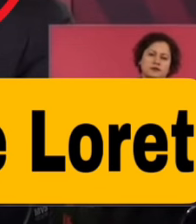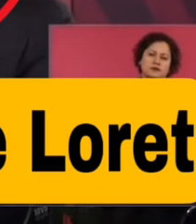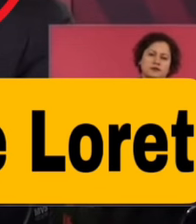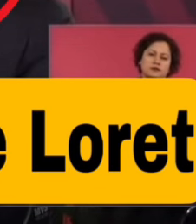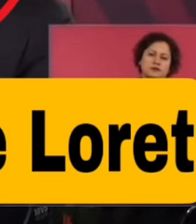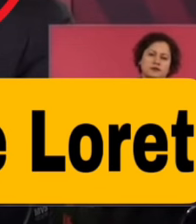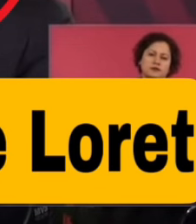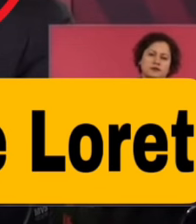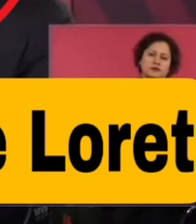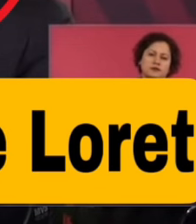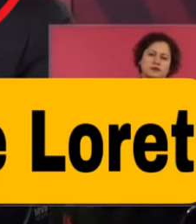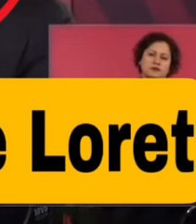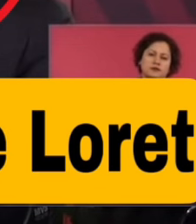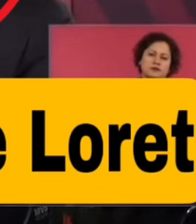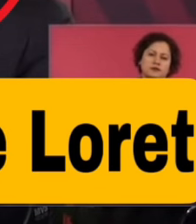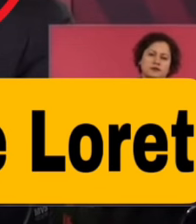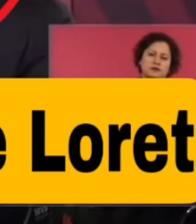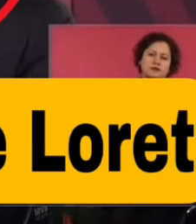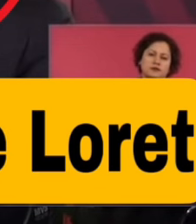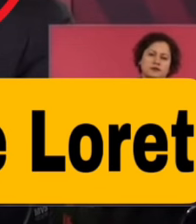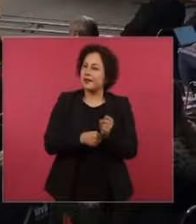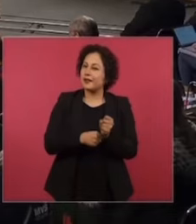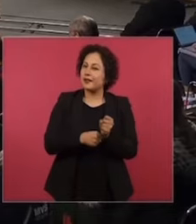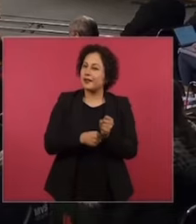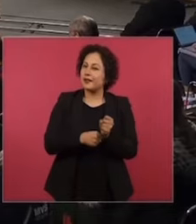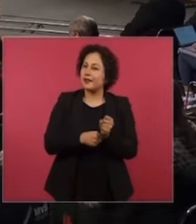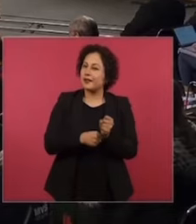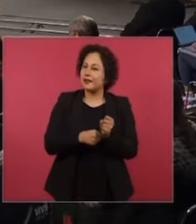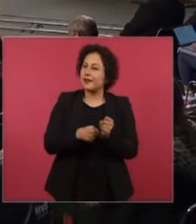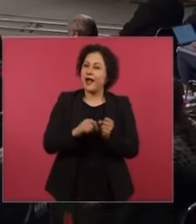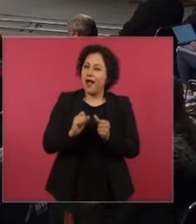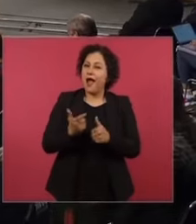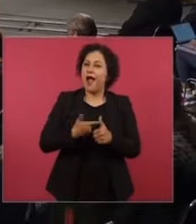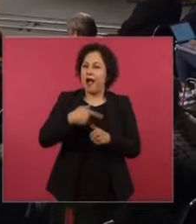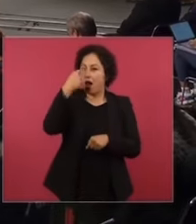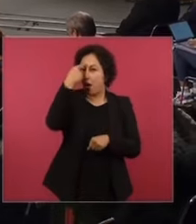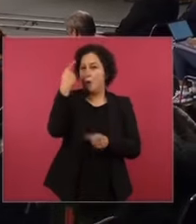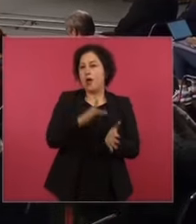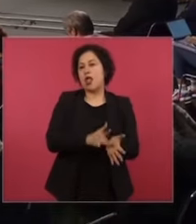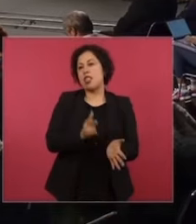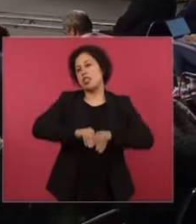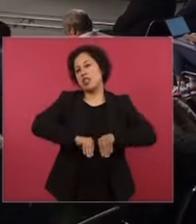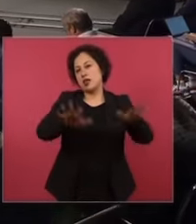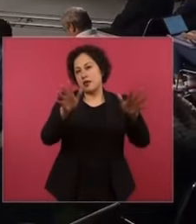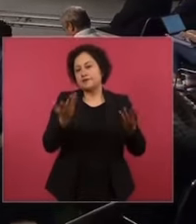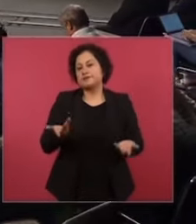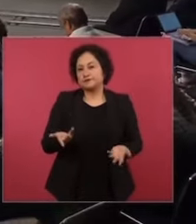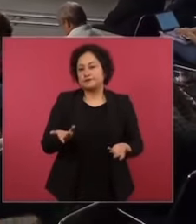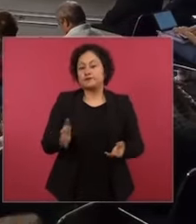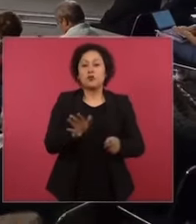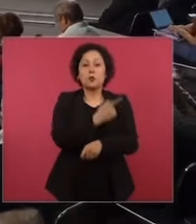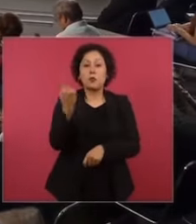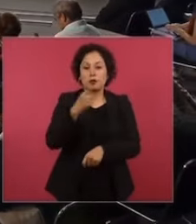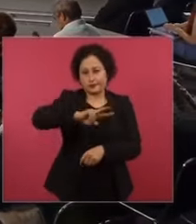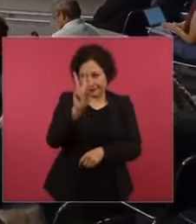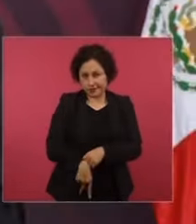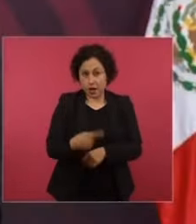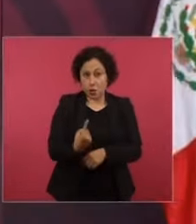respuesta que da vean todo es un mensaje Y es de lorera porque el que va a hacer un planteamiento ni va